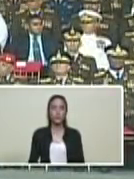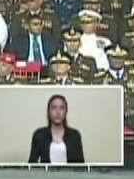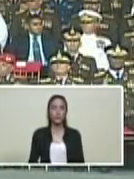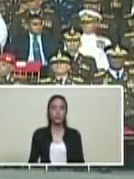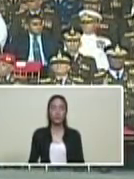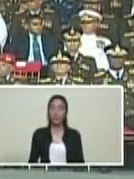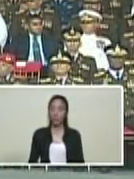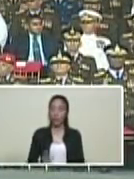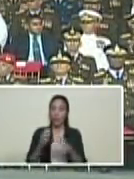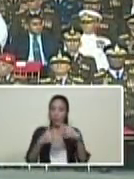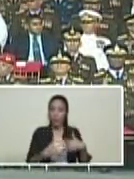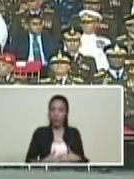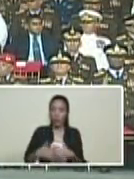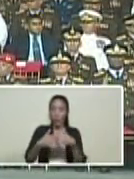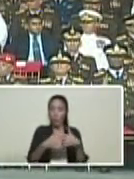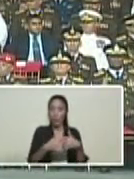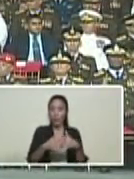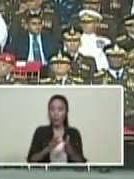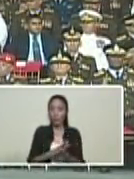imperialismo norteamericano